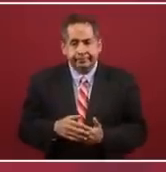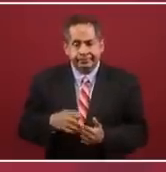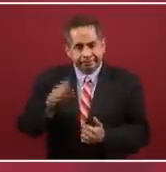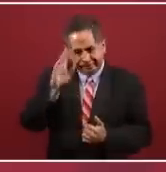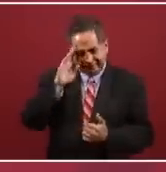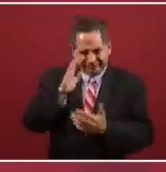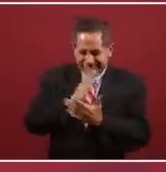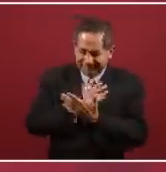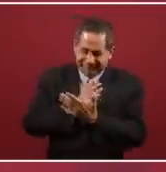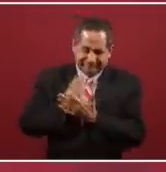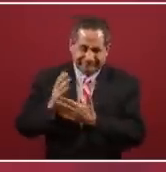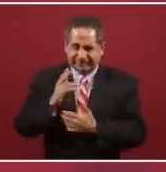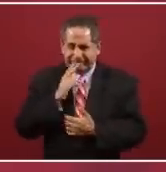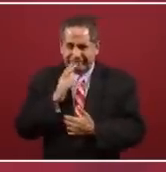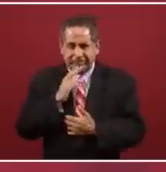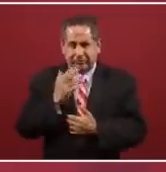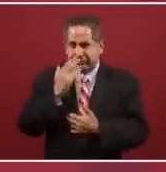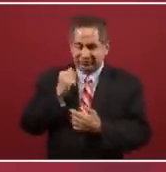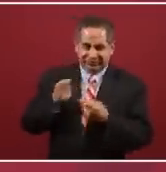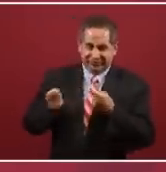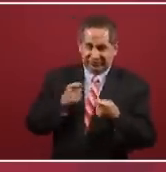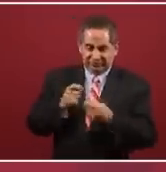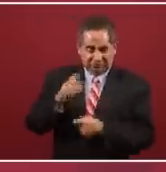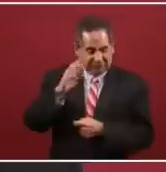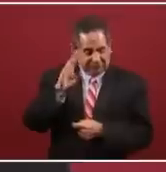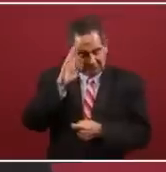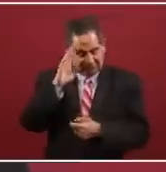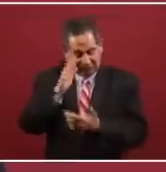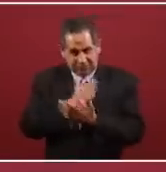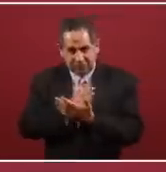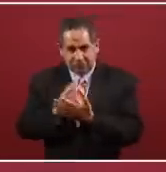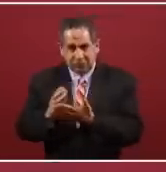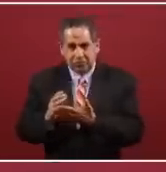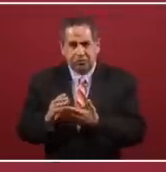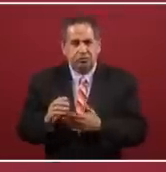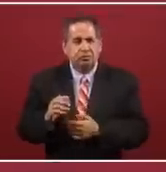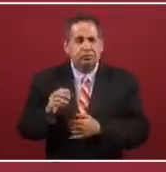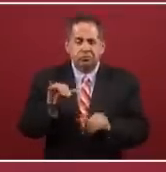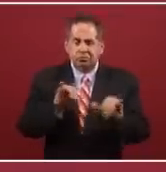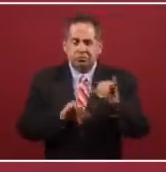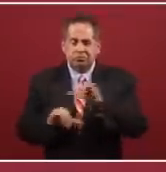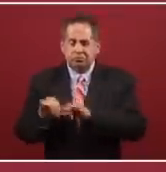excesivo, sin control, de agroquímicos